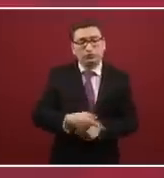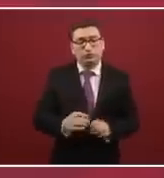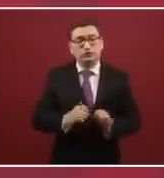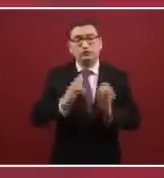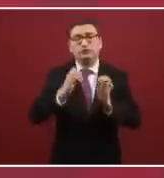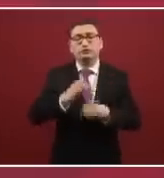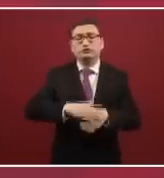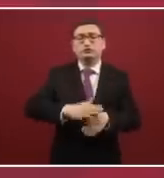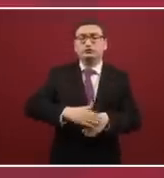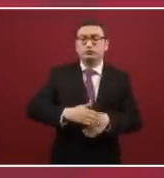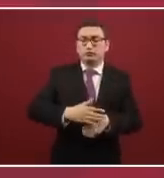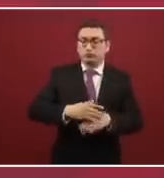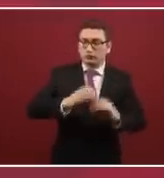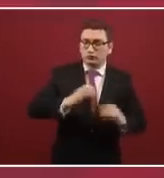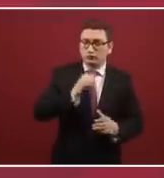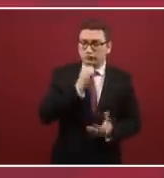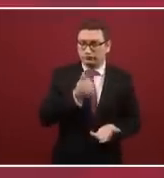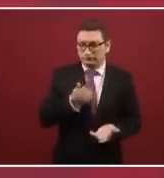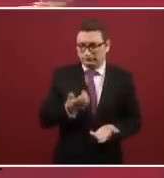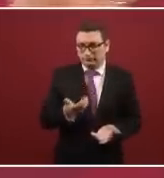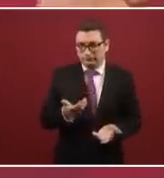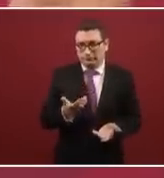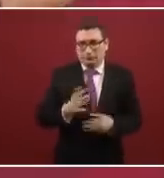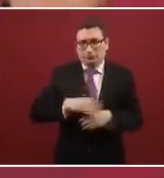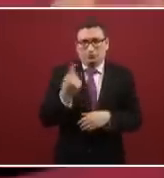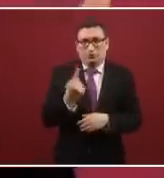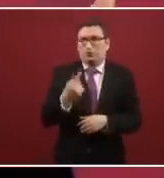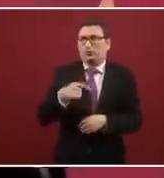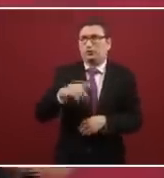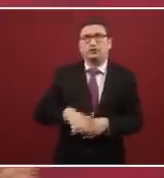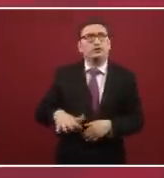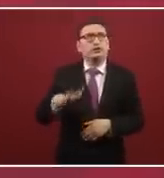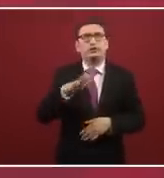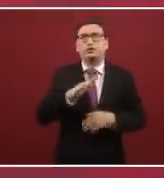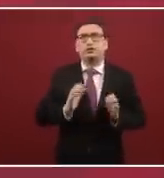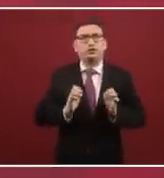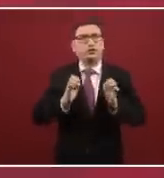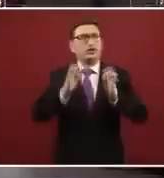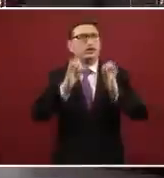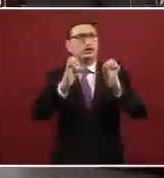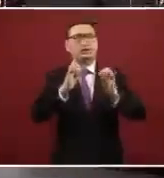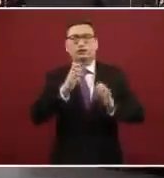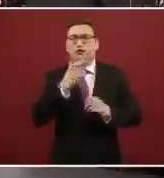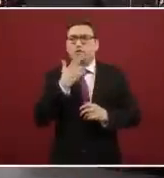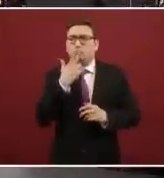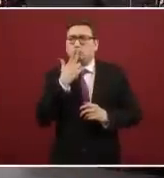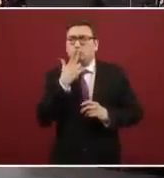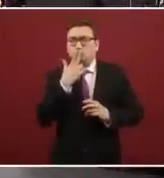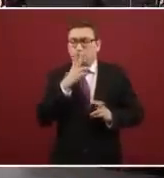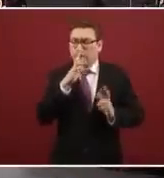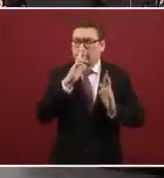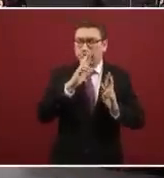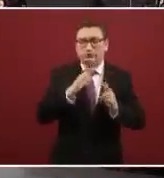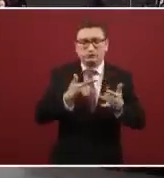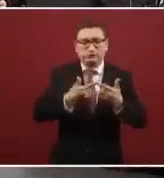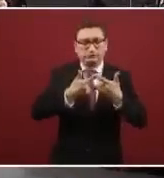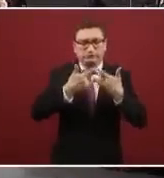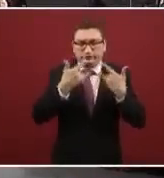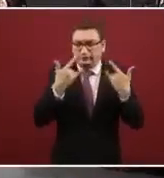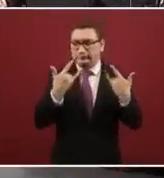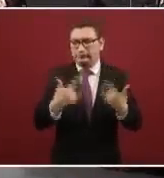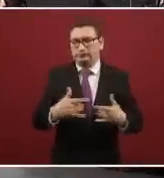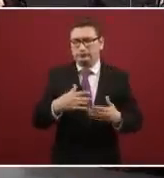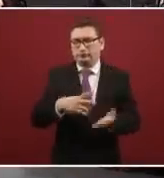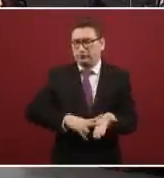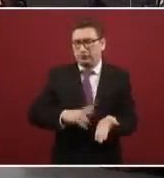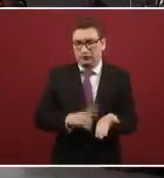llamarnos la atención, porque este es un monumento histórico. Entonces, eso es lo que estamos